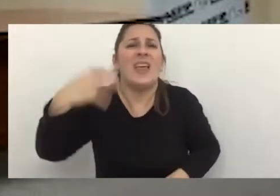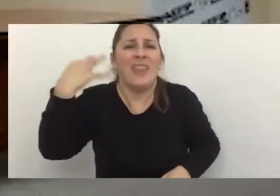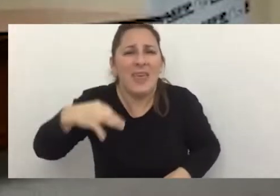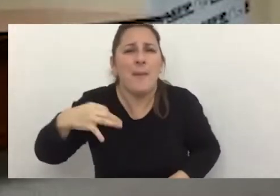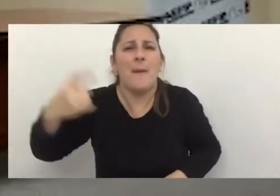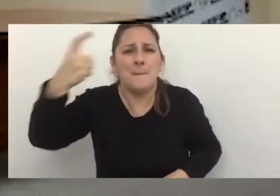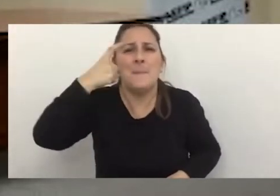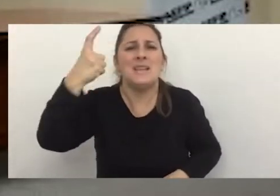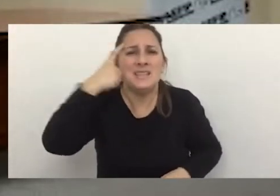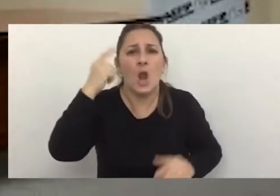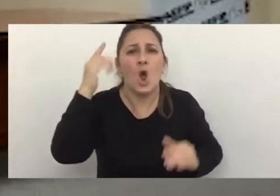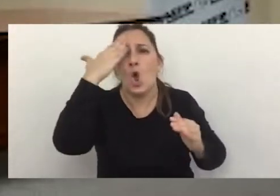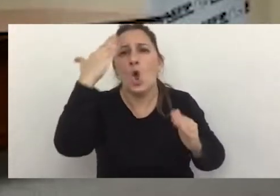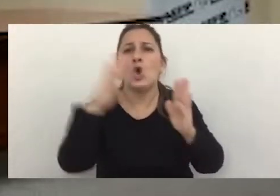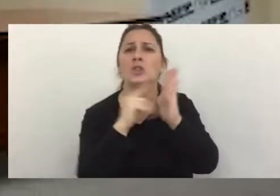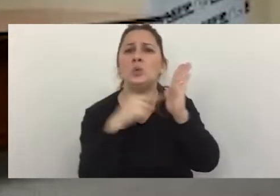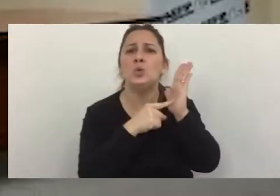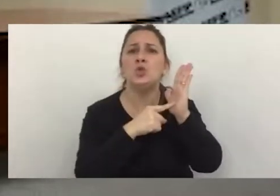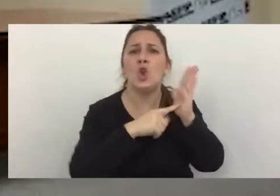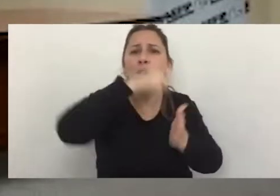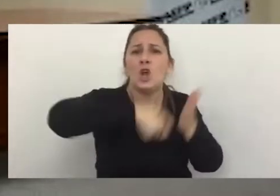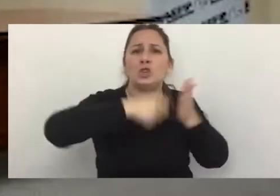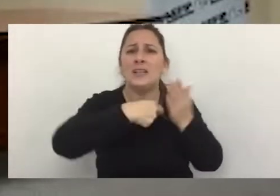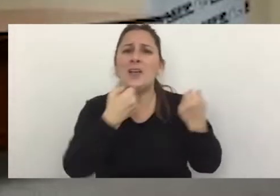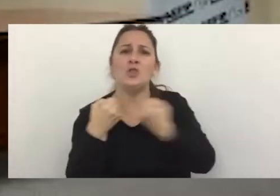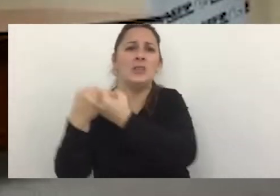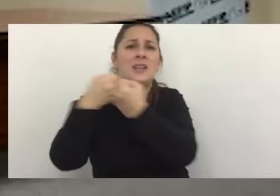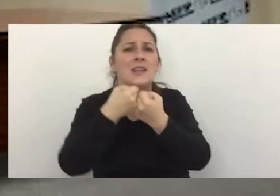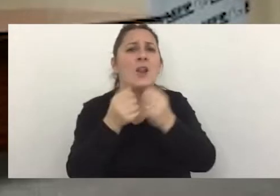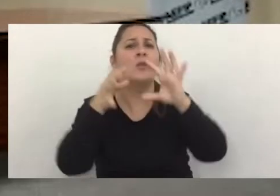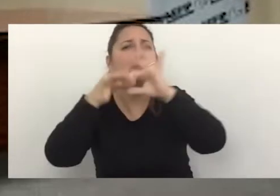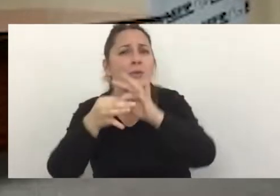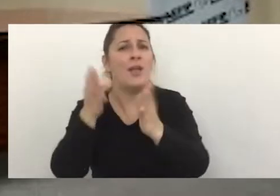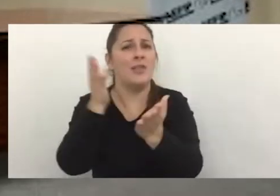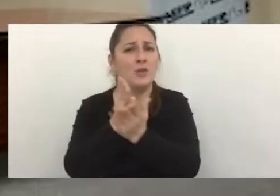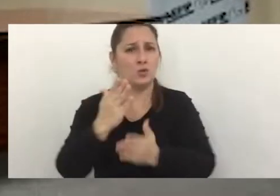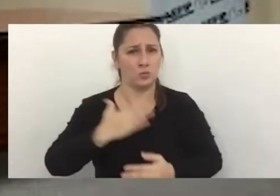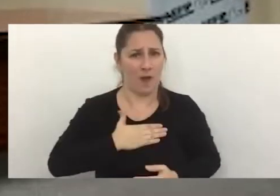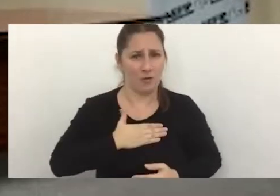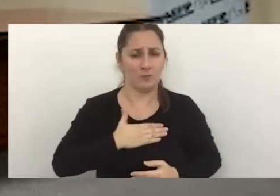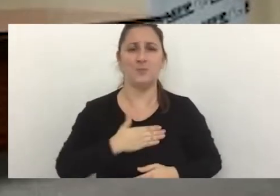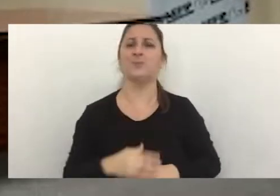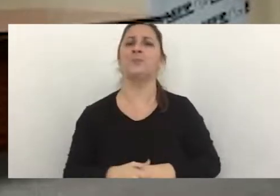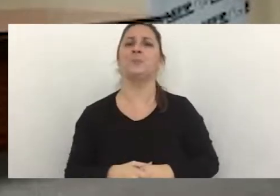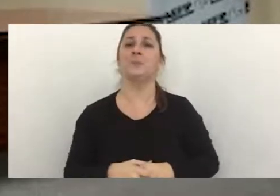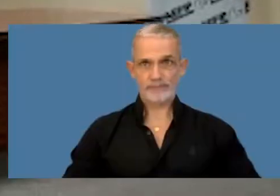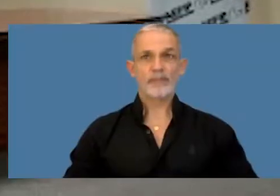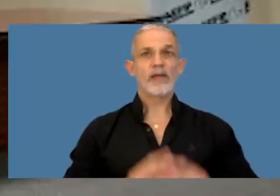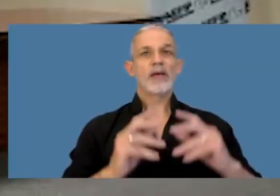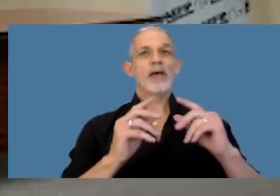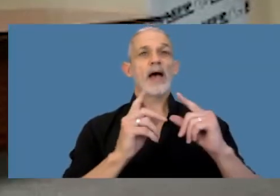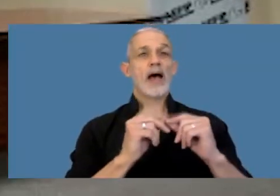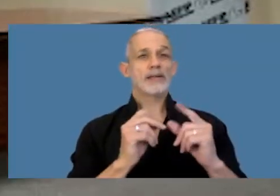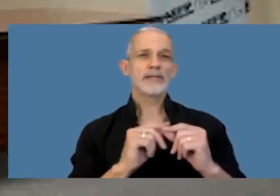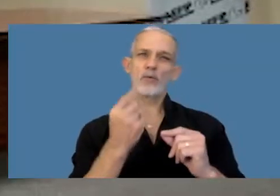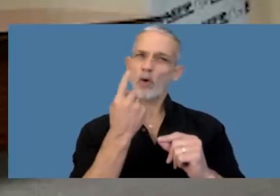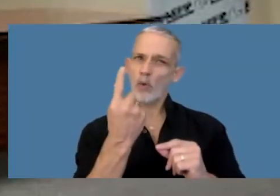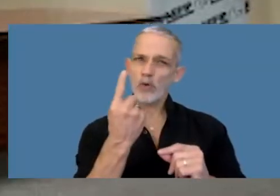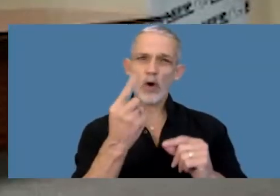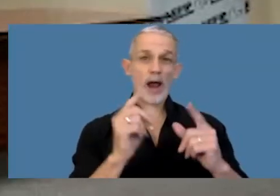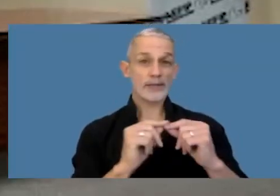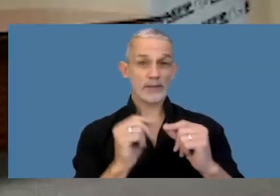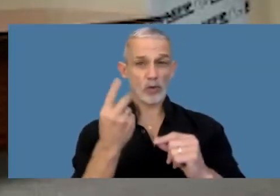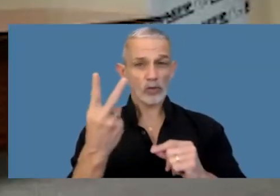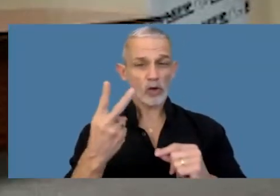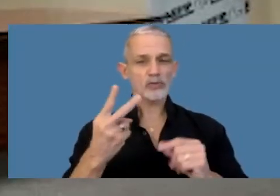la Constitución y los tratados internacionales de derechos humanos. Artículo 1 y 2 del Código Civil. Claro, para